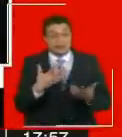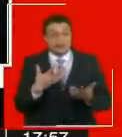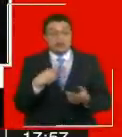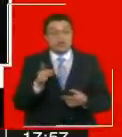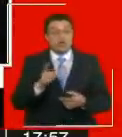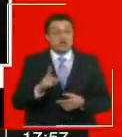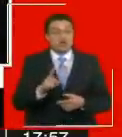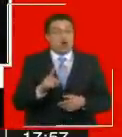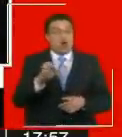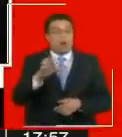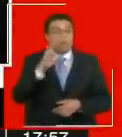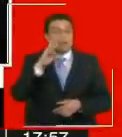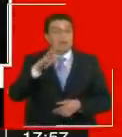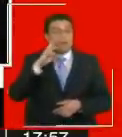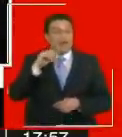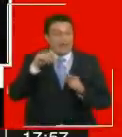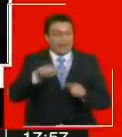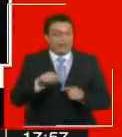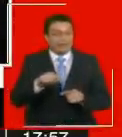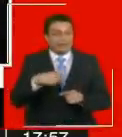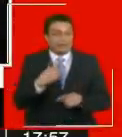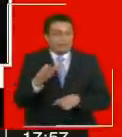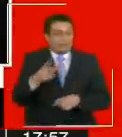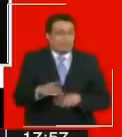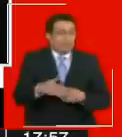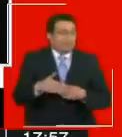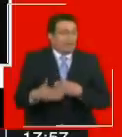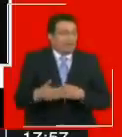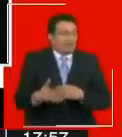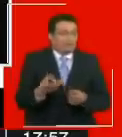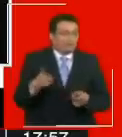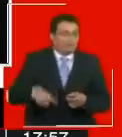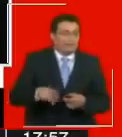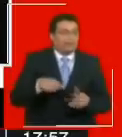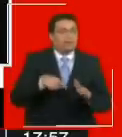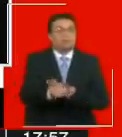lo que está detrás de todo esto y está detrás del atraso.